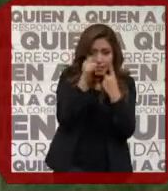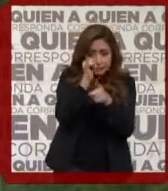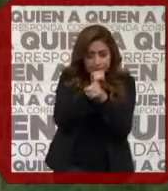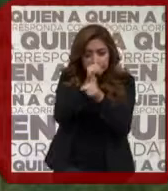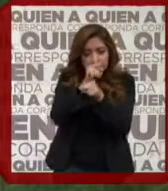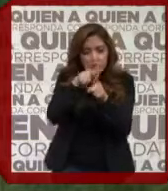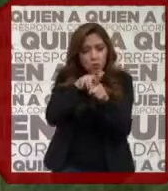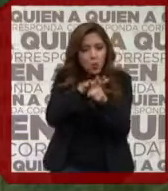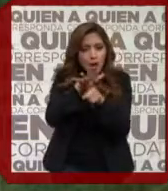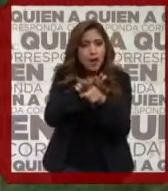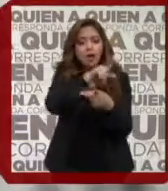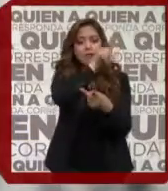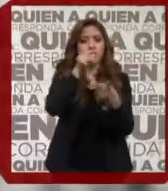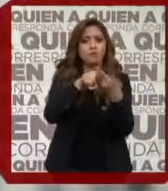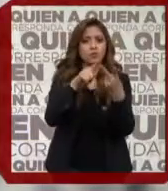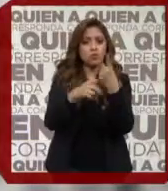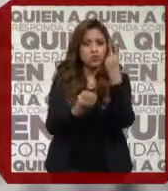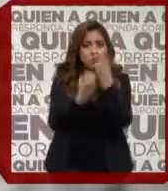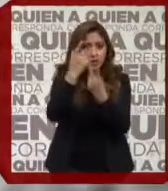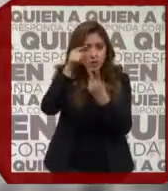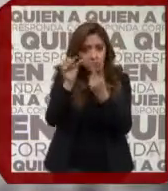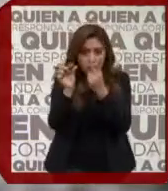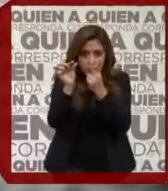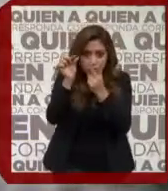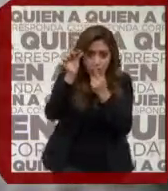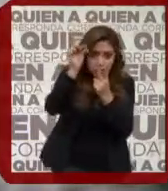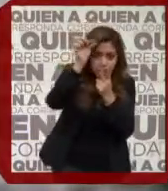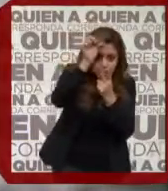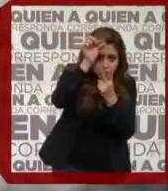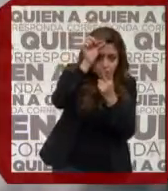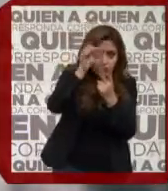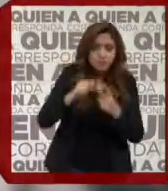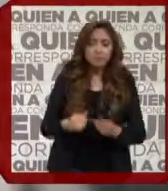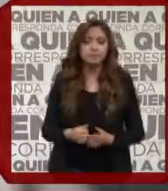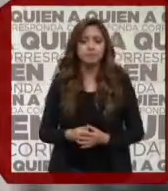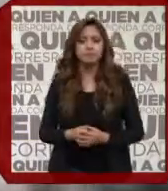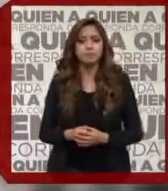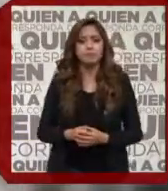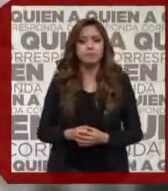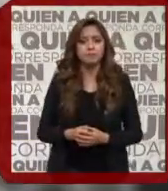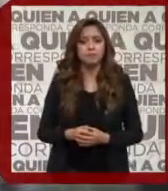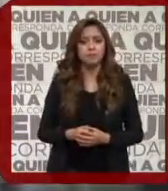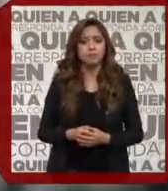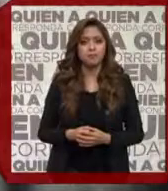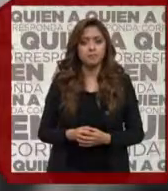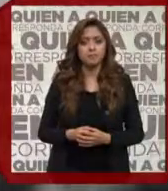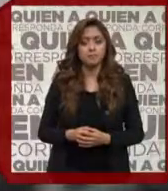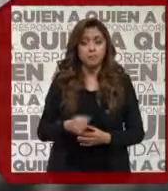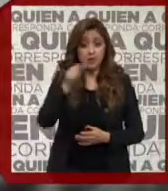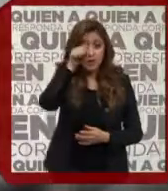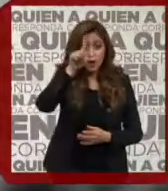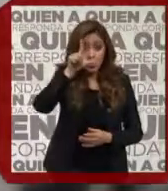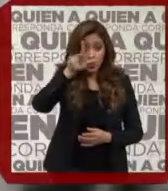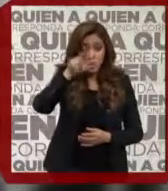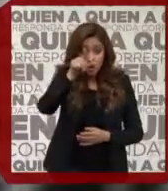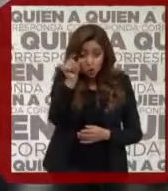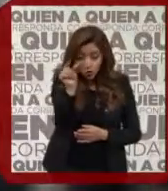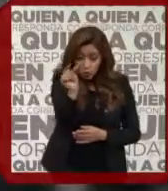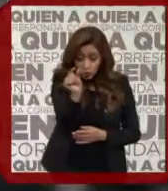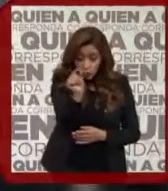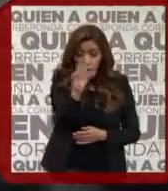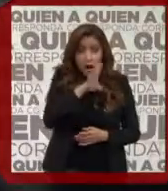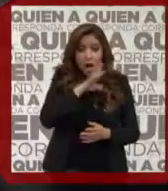investigando, y esta especie que es la Macrolampis palaciosi, que incluso es la más pequeña de las